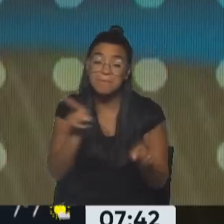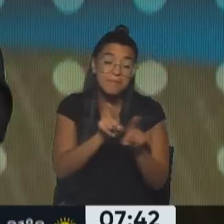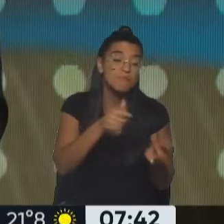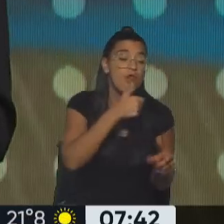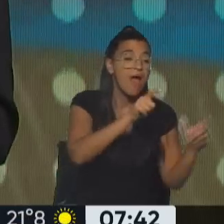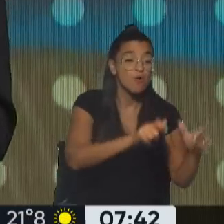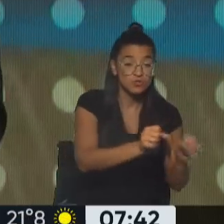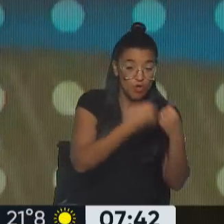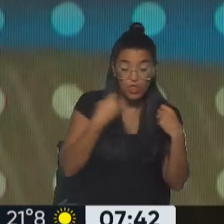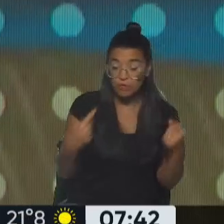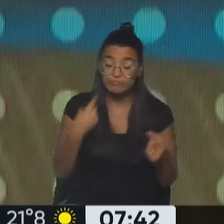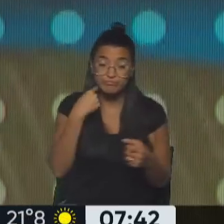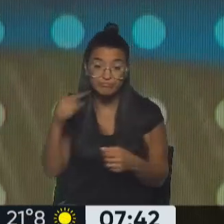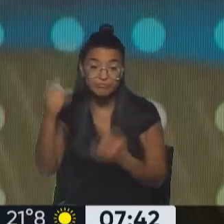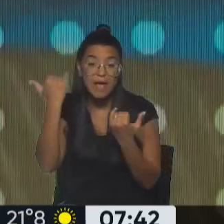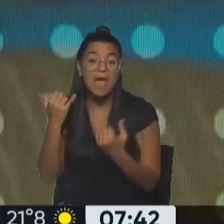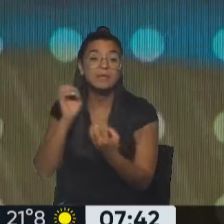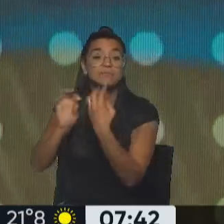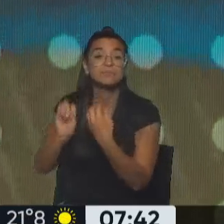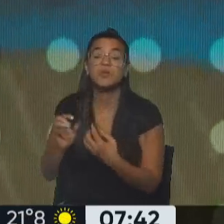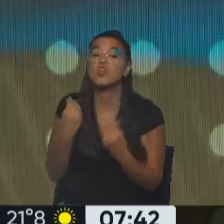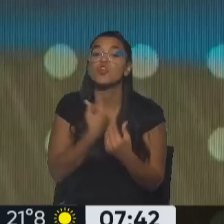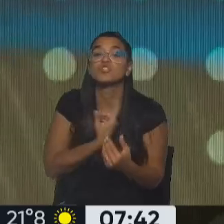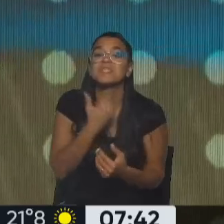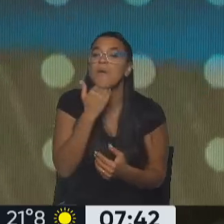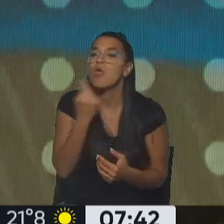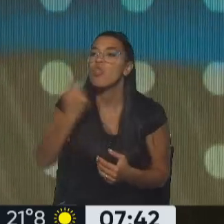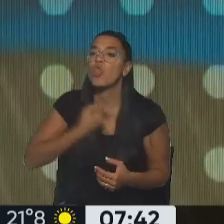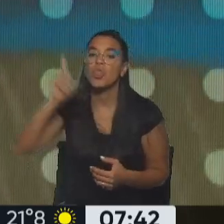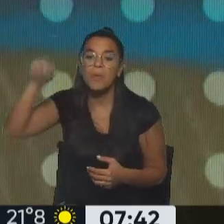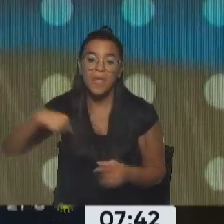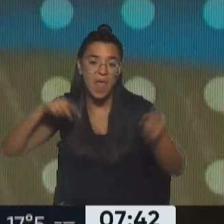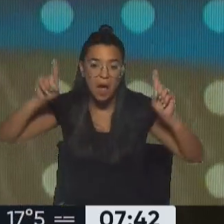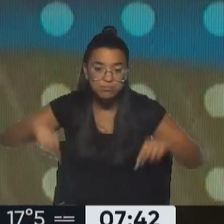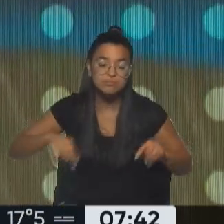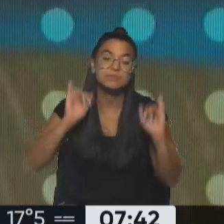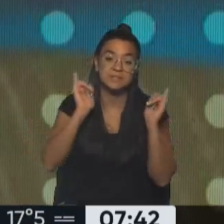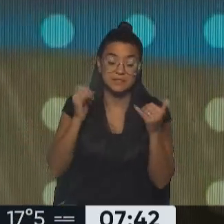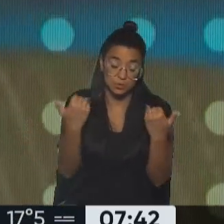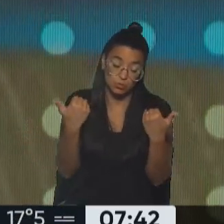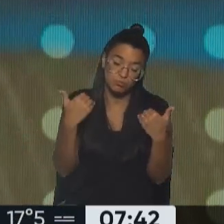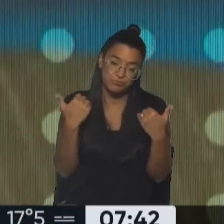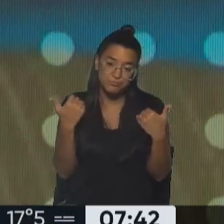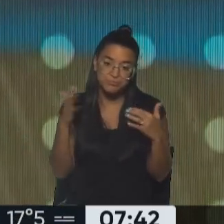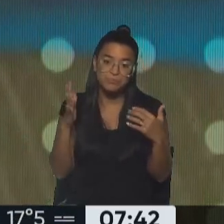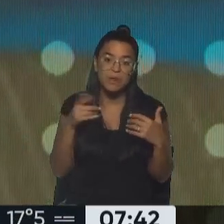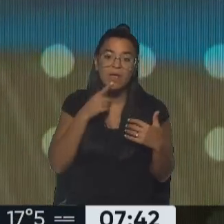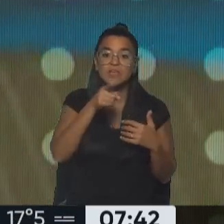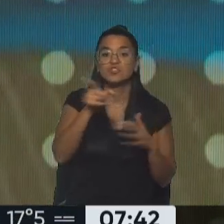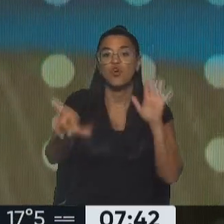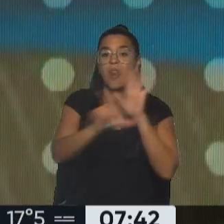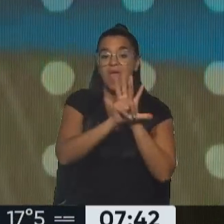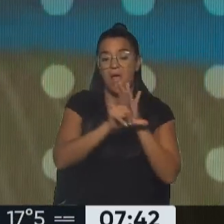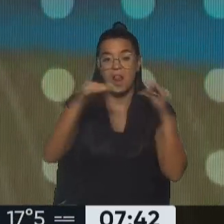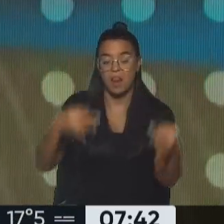escondido, cuyo origen es impreciso. No está claro de dónde salió. Sí está claro que supuestamente eso no es legal. No